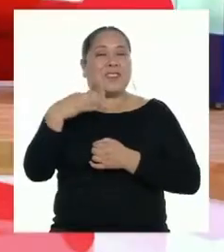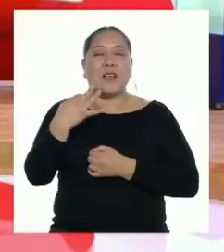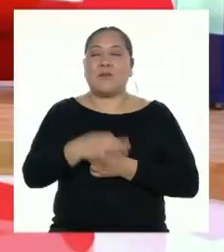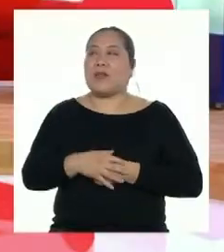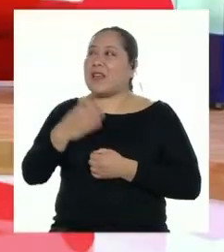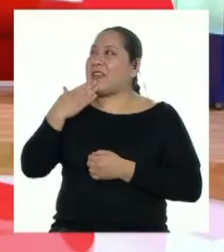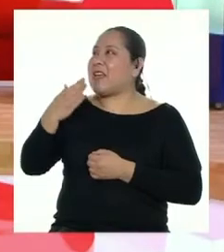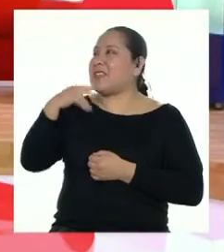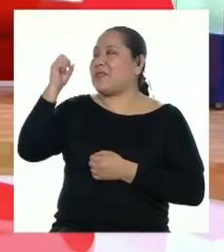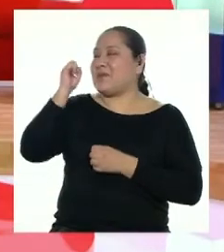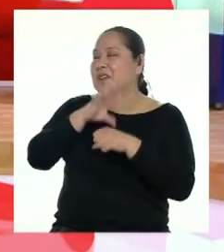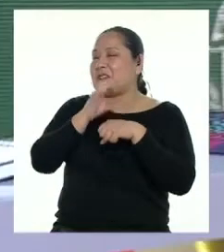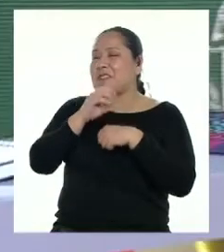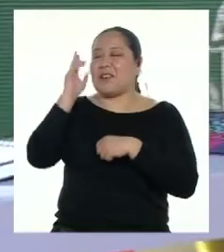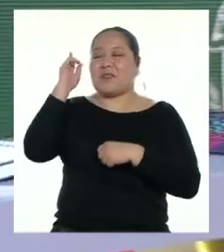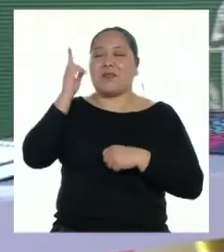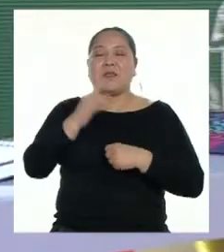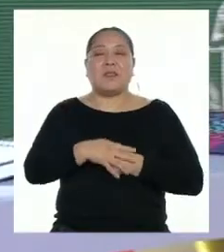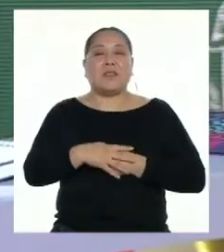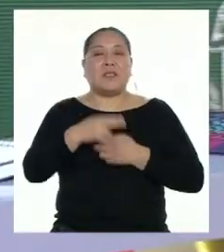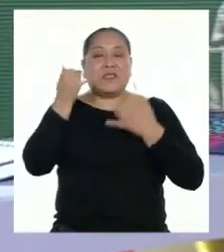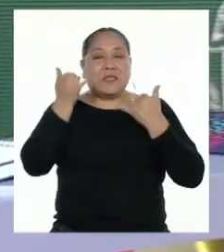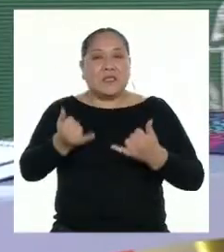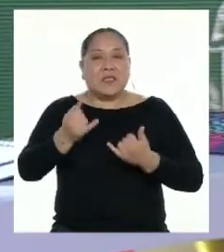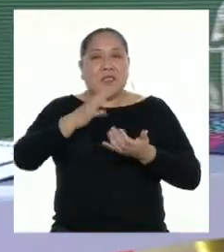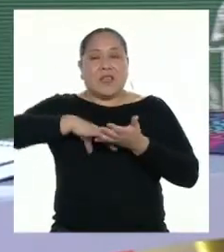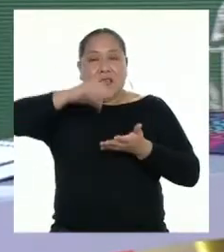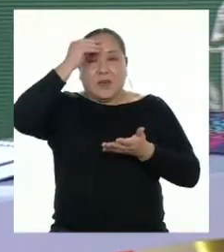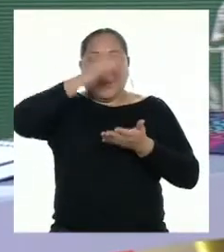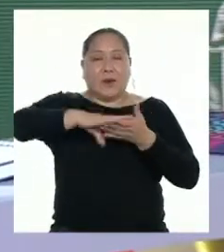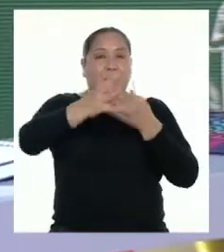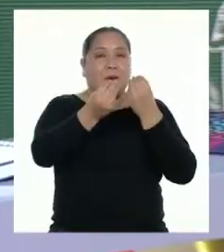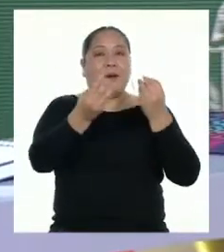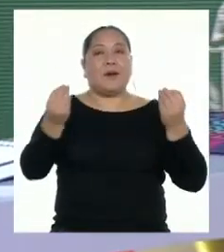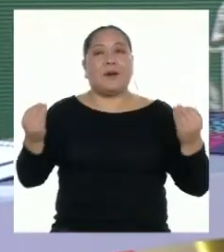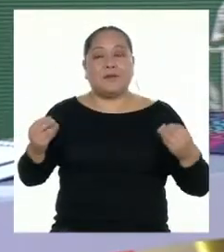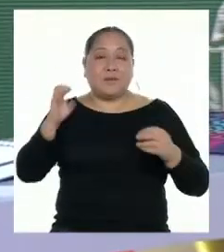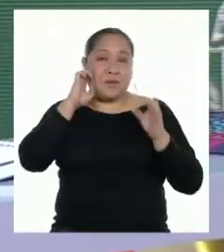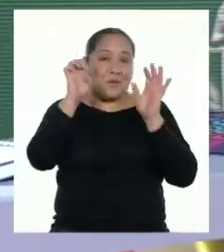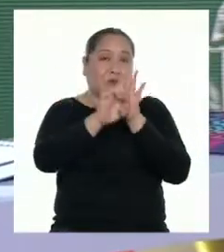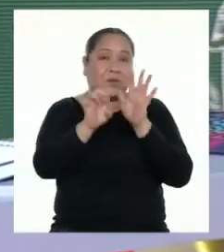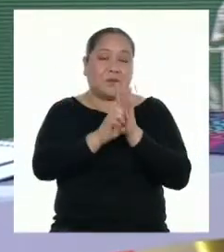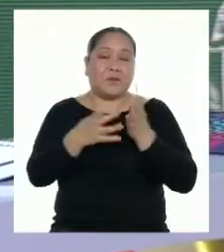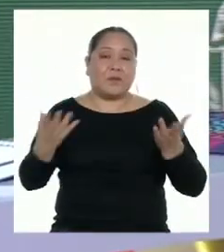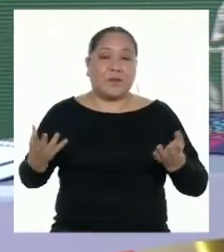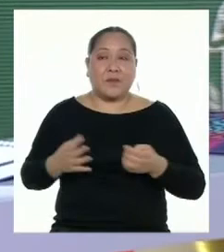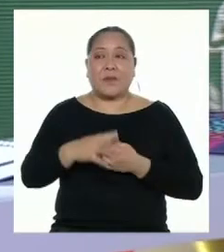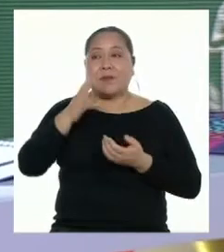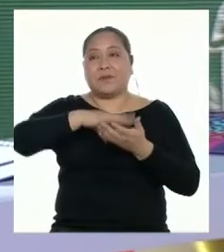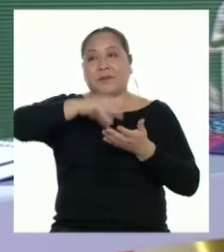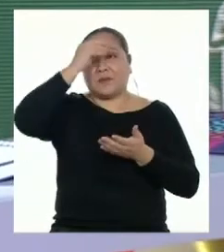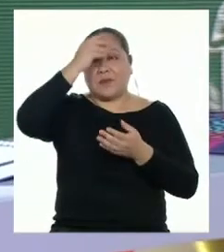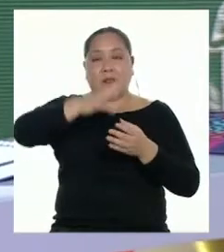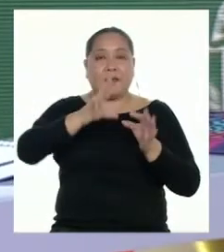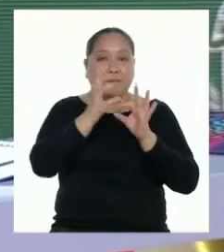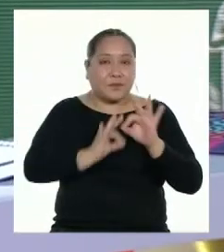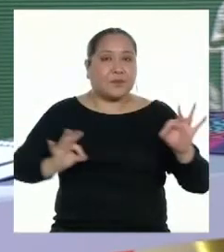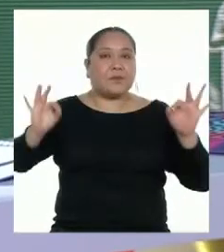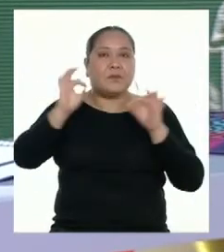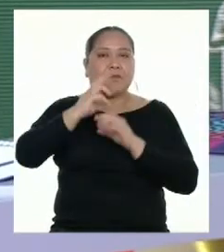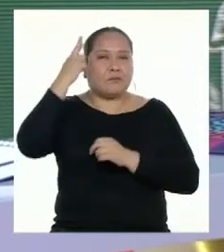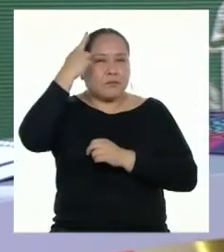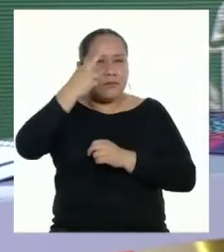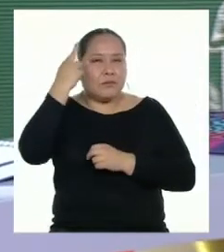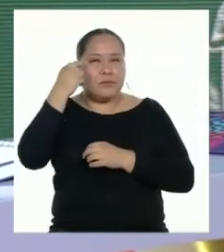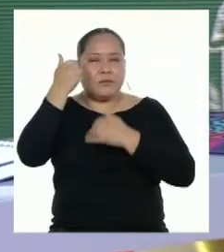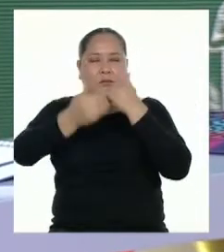consejo, profesora. Hoy hemos aprendido mucho. Por ejemplo, hemos aprendido sobre la importancia de reflexionar